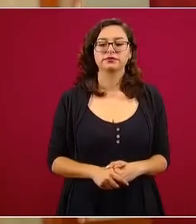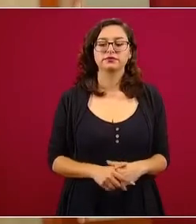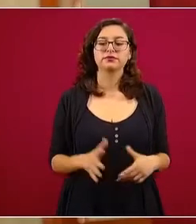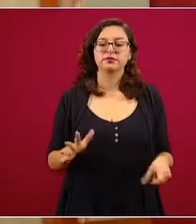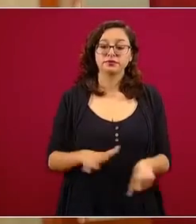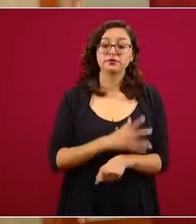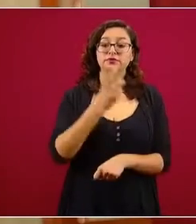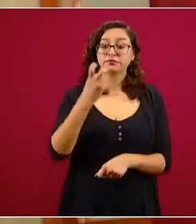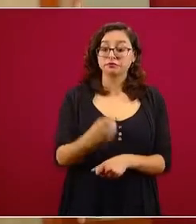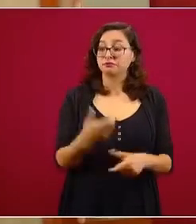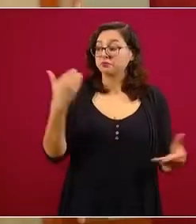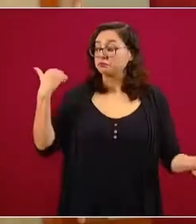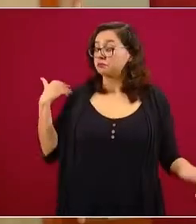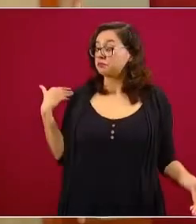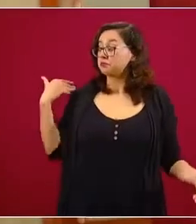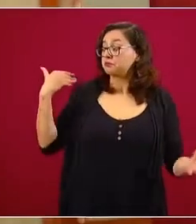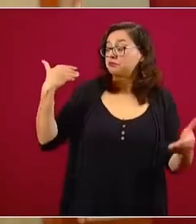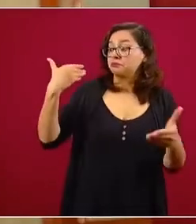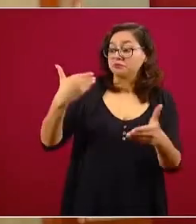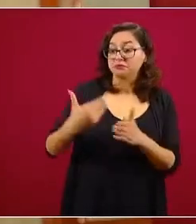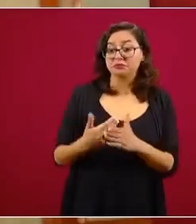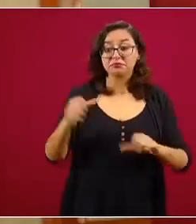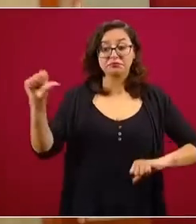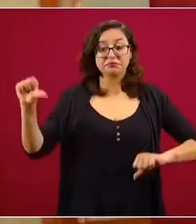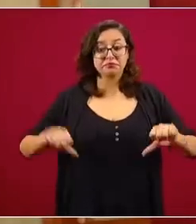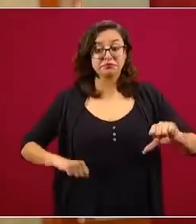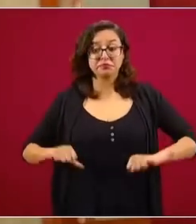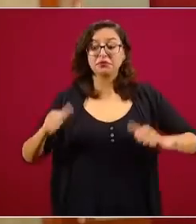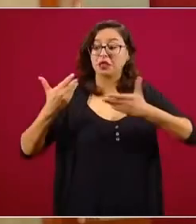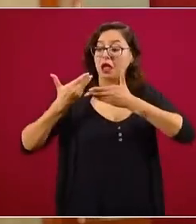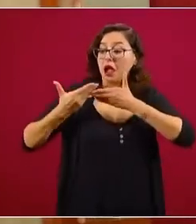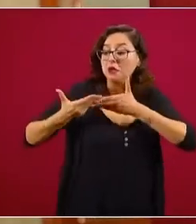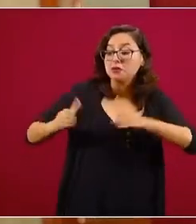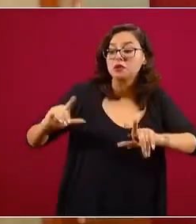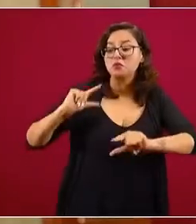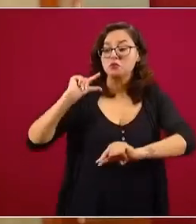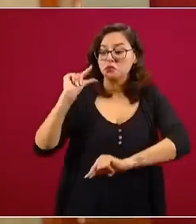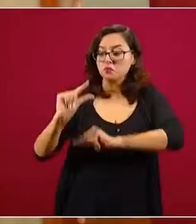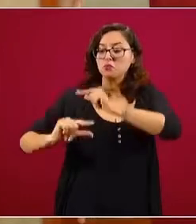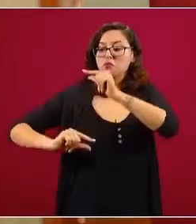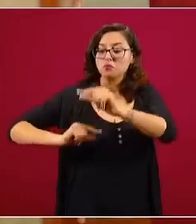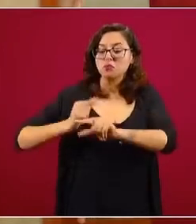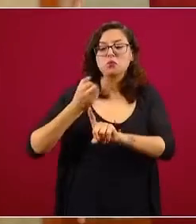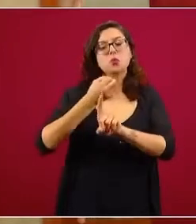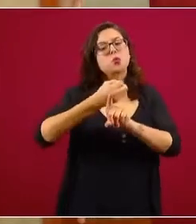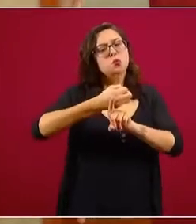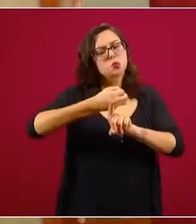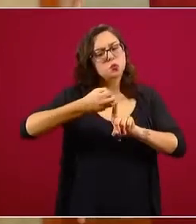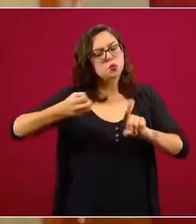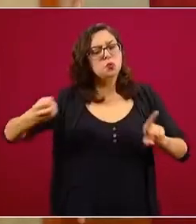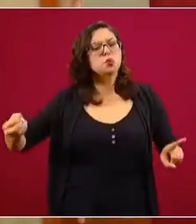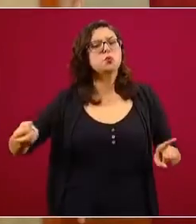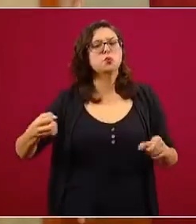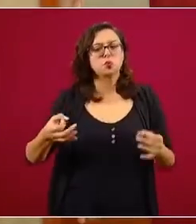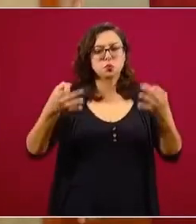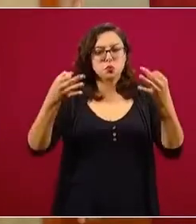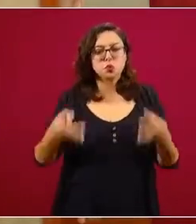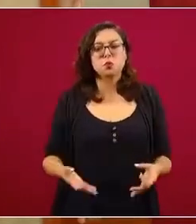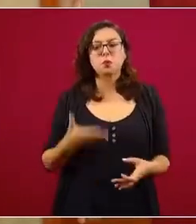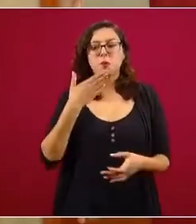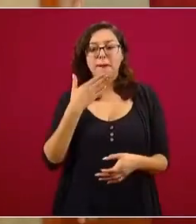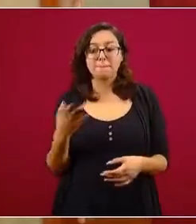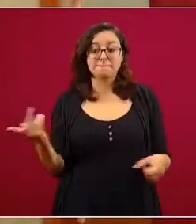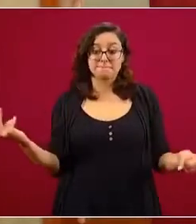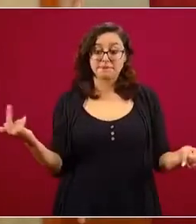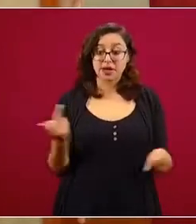hasta el momento estas actividades de reapertura se hayan podido llevar de la manera comentada, permitiendo que el